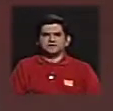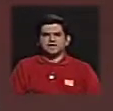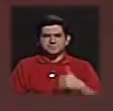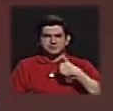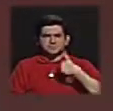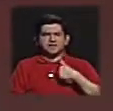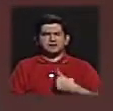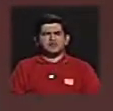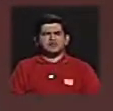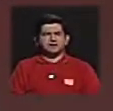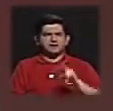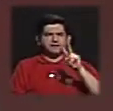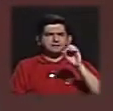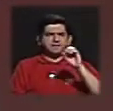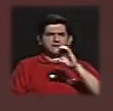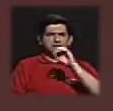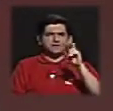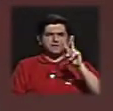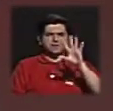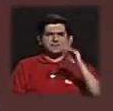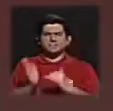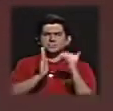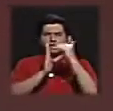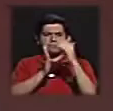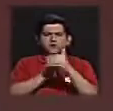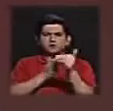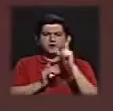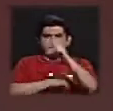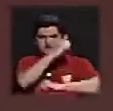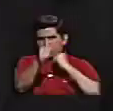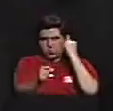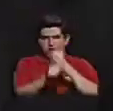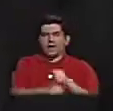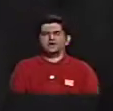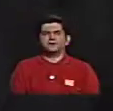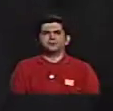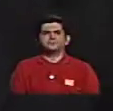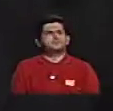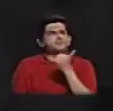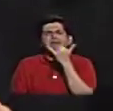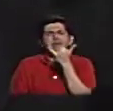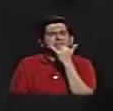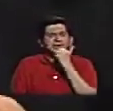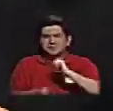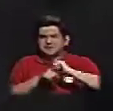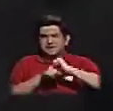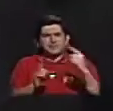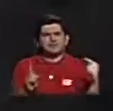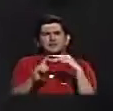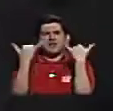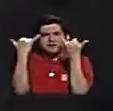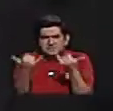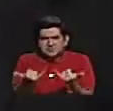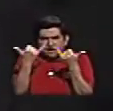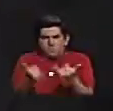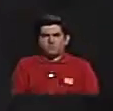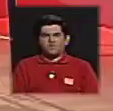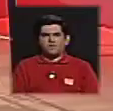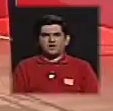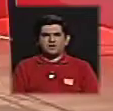rondando unos 20 a 25 millones de dólares por año. Ahora, ¿qué es lo que ha ocurrido en la práctica hasta ahora con